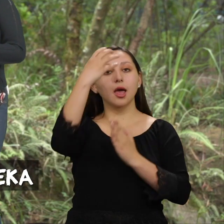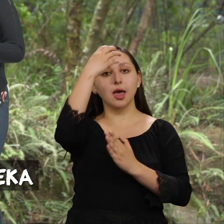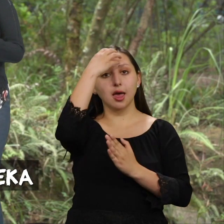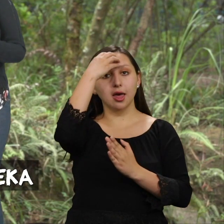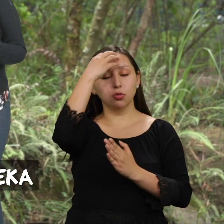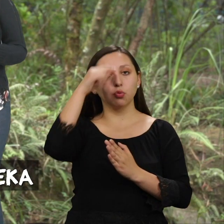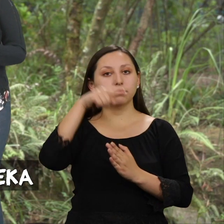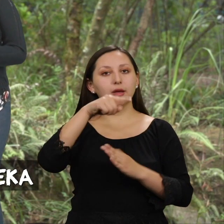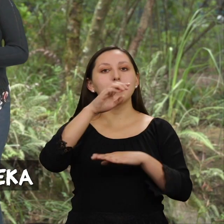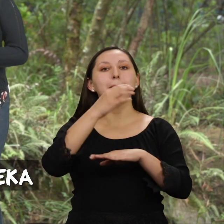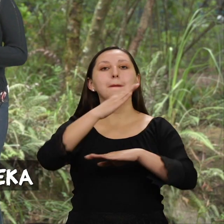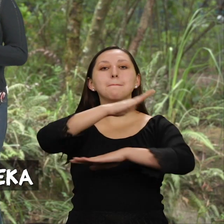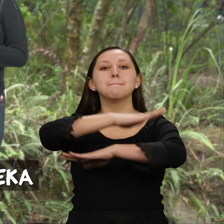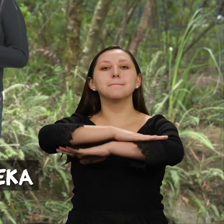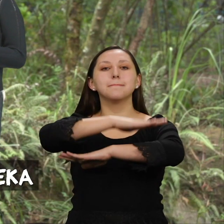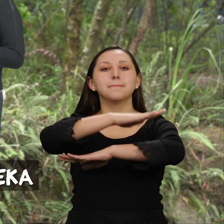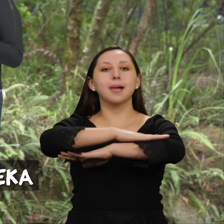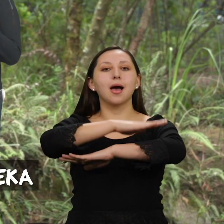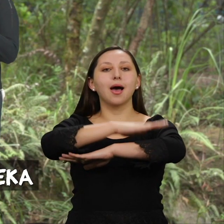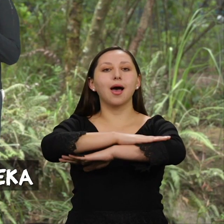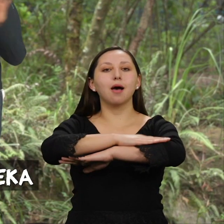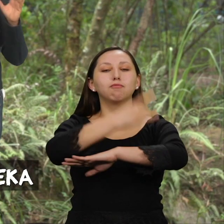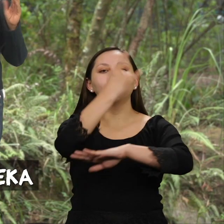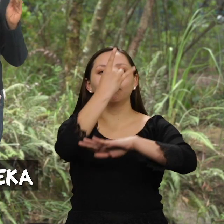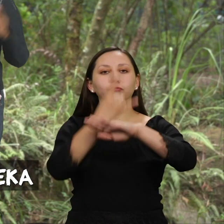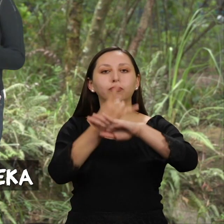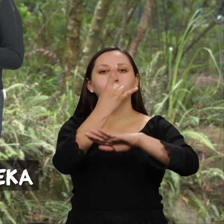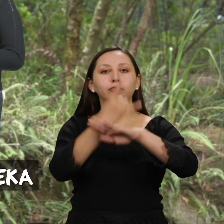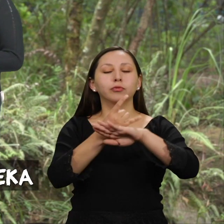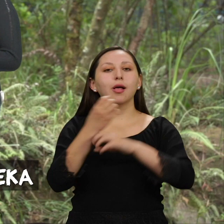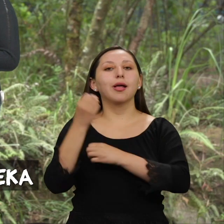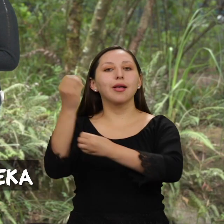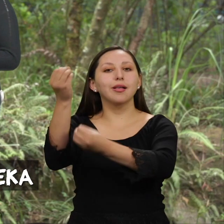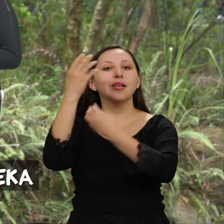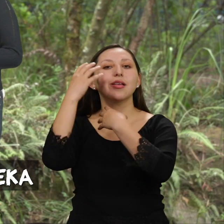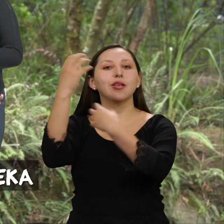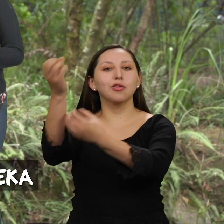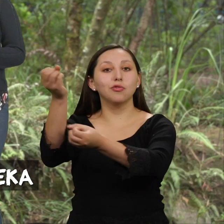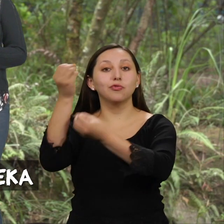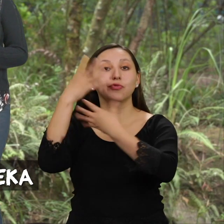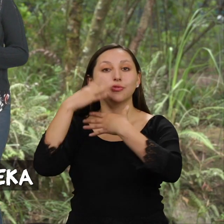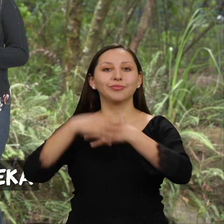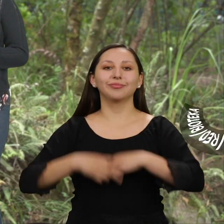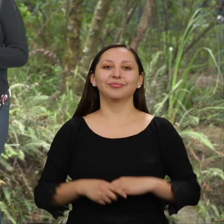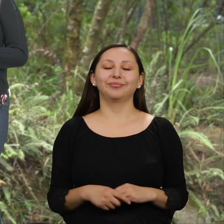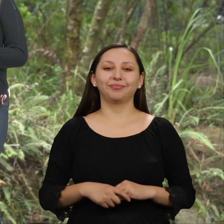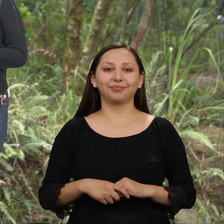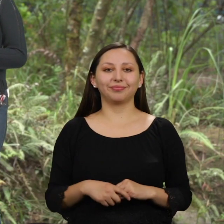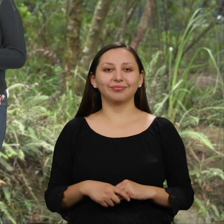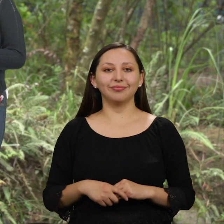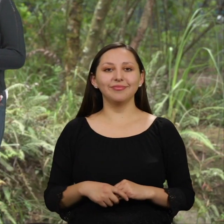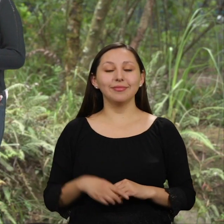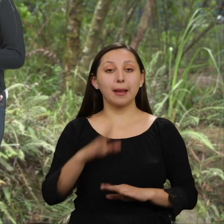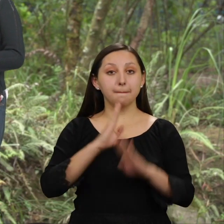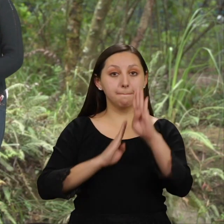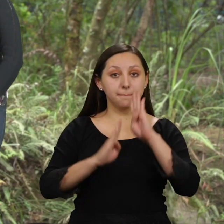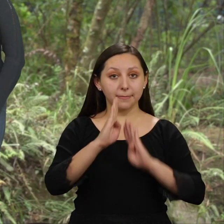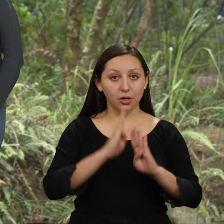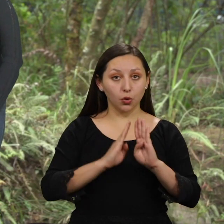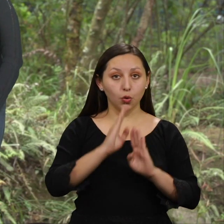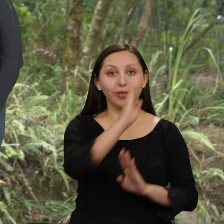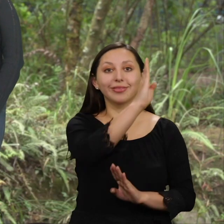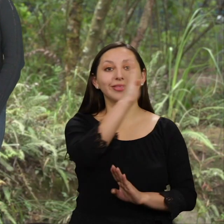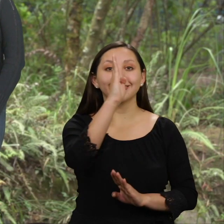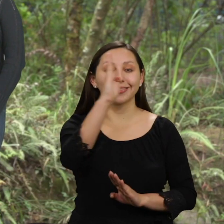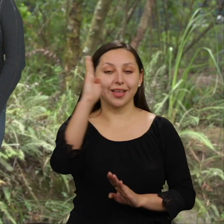Educación y pueden encontrar varios recursos dentro de este portal ¡Guau! ¡Qué hermoso! La Bioteca, no